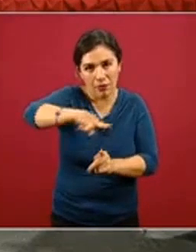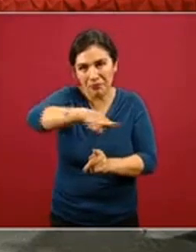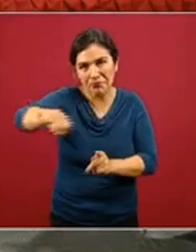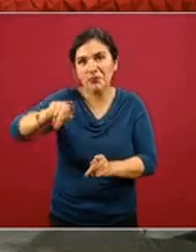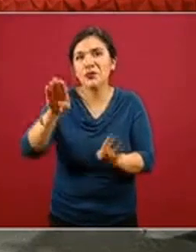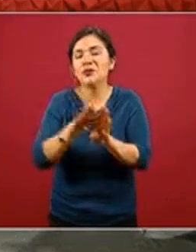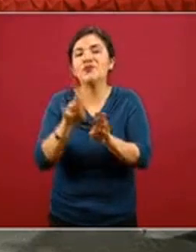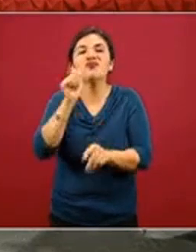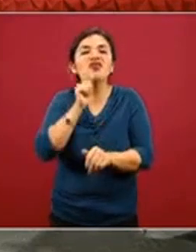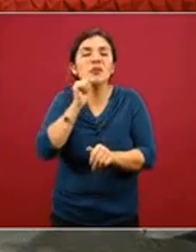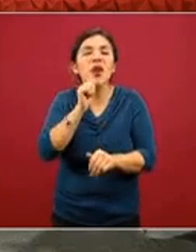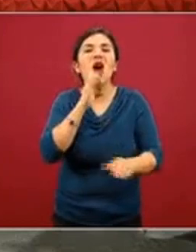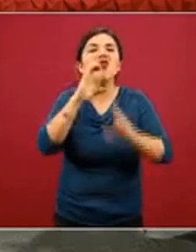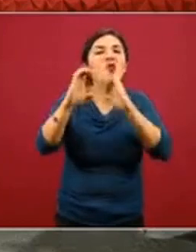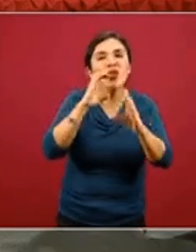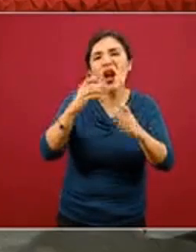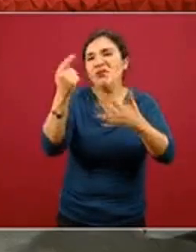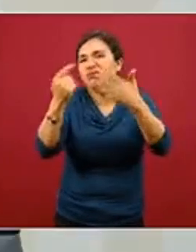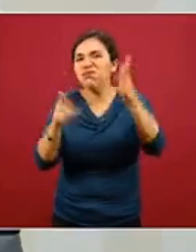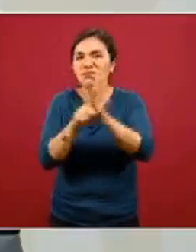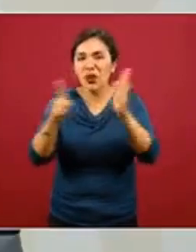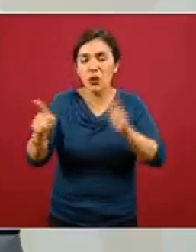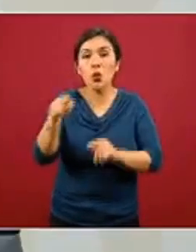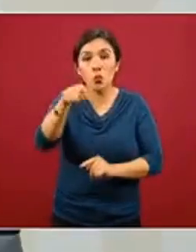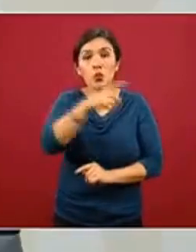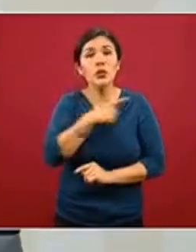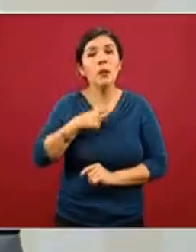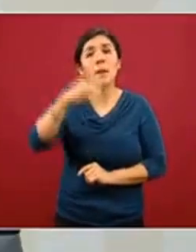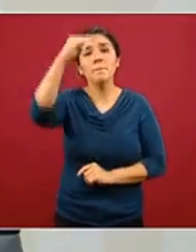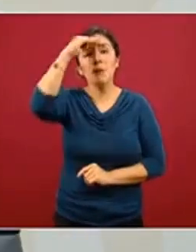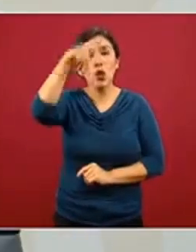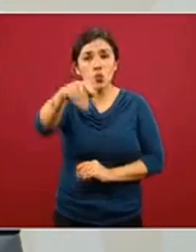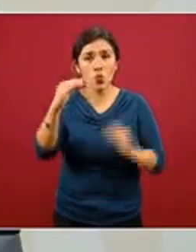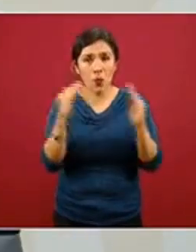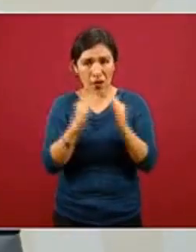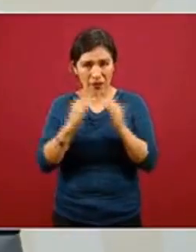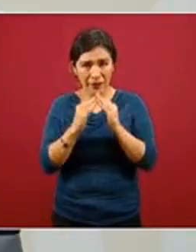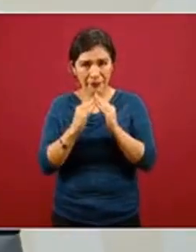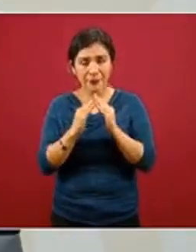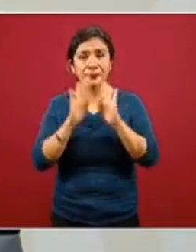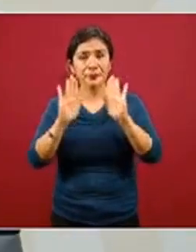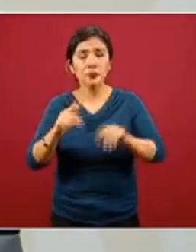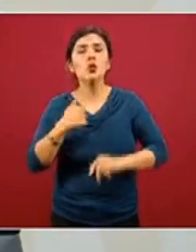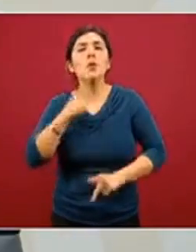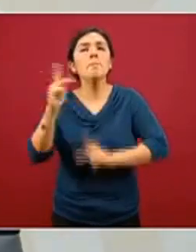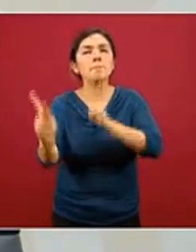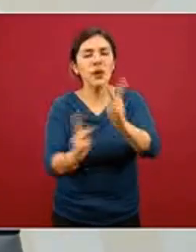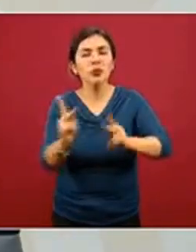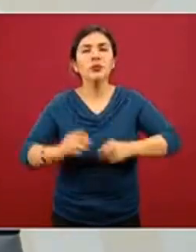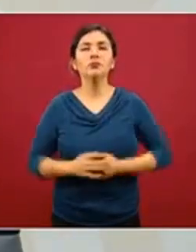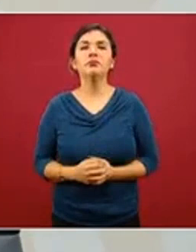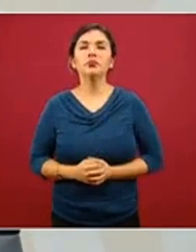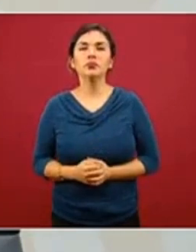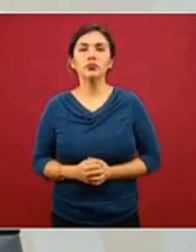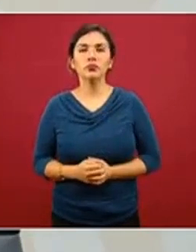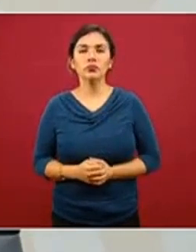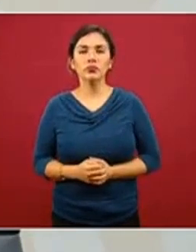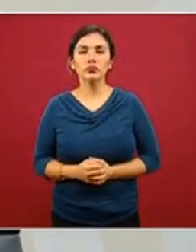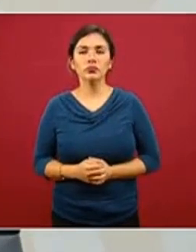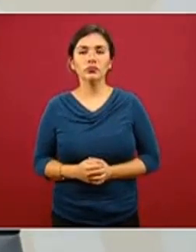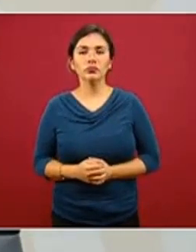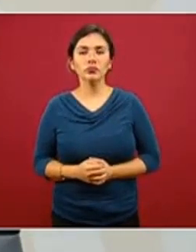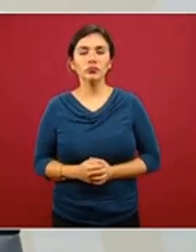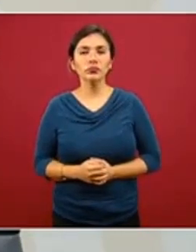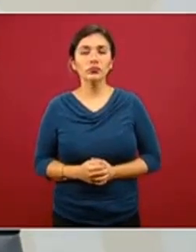son comunicadores y comunicadoras, y que usted lo piense en su casa. La pregunta es, ¿se espera